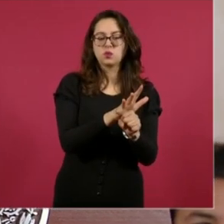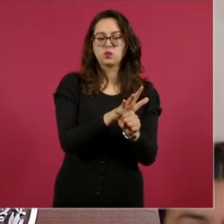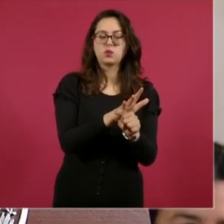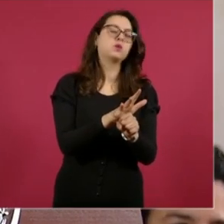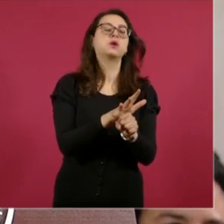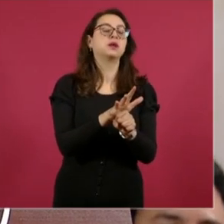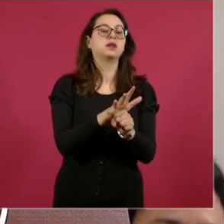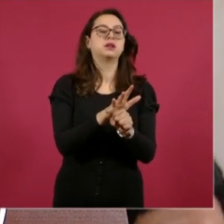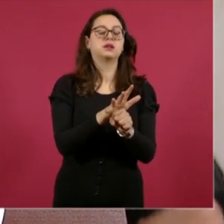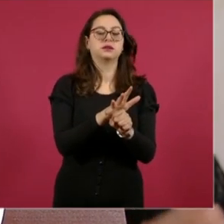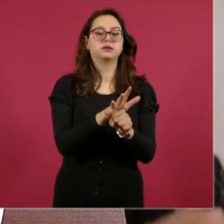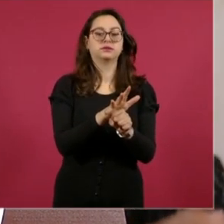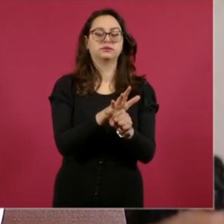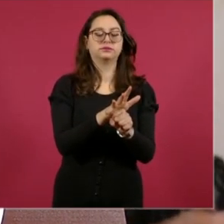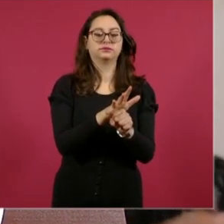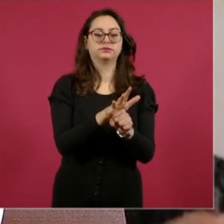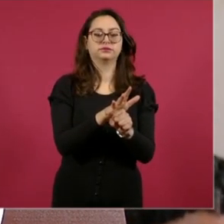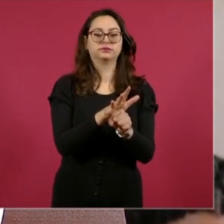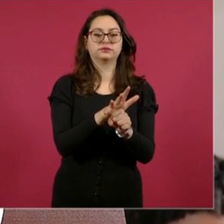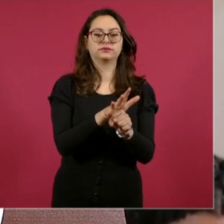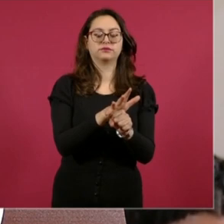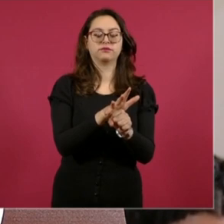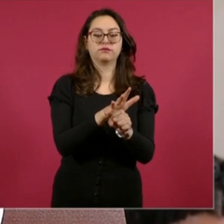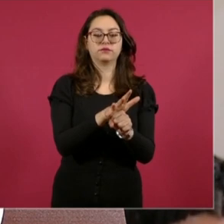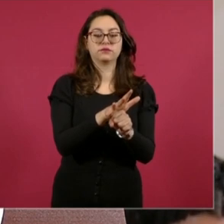enfrentar el